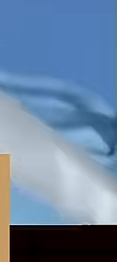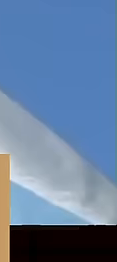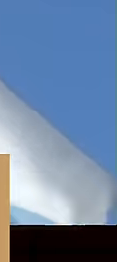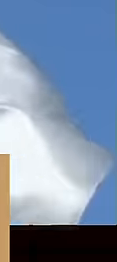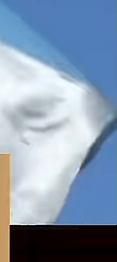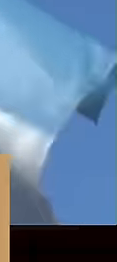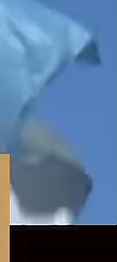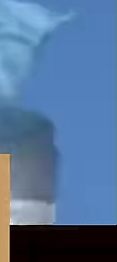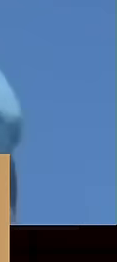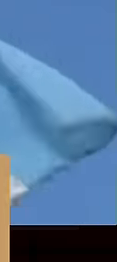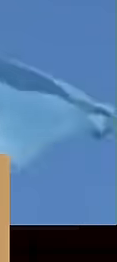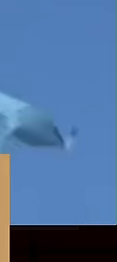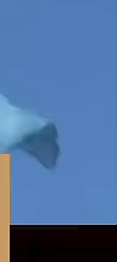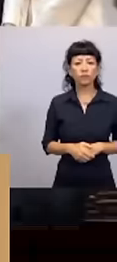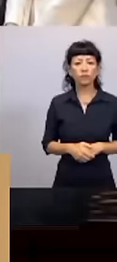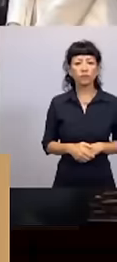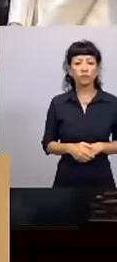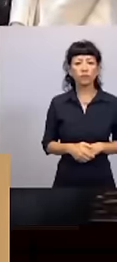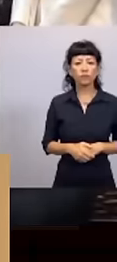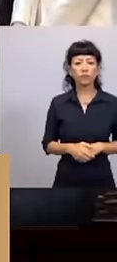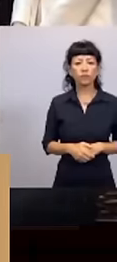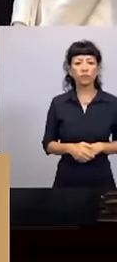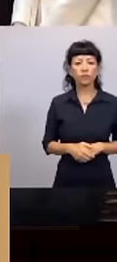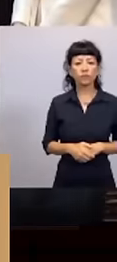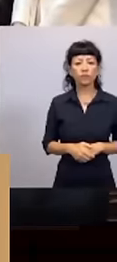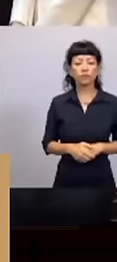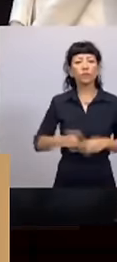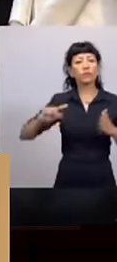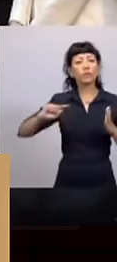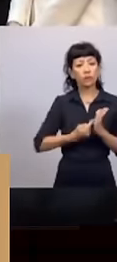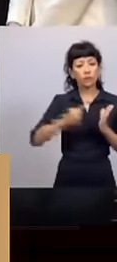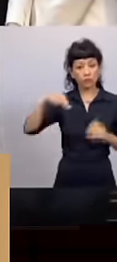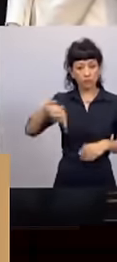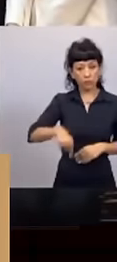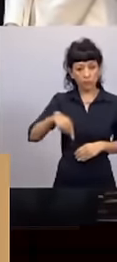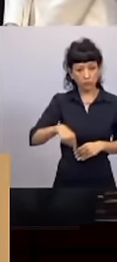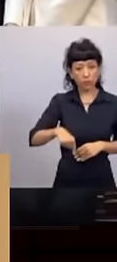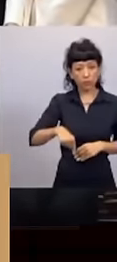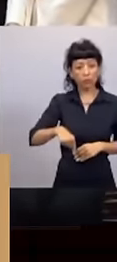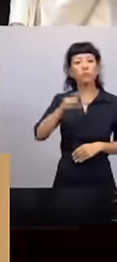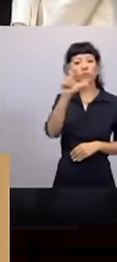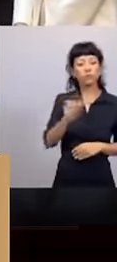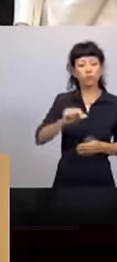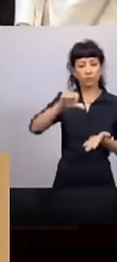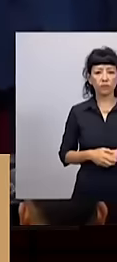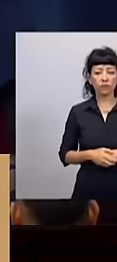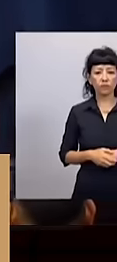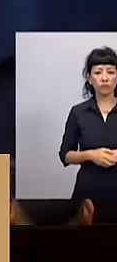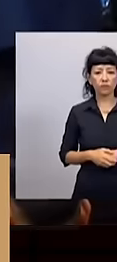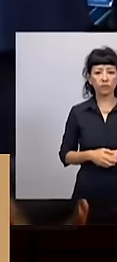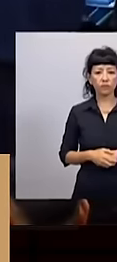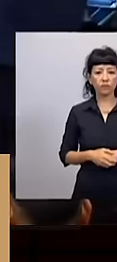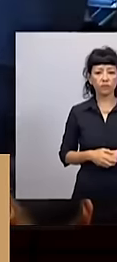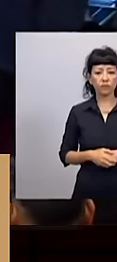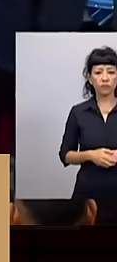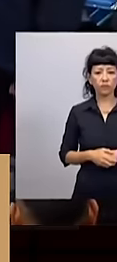con inflación y con impuestos sobre la escasa franja de la sociedad, digamos, muy productiva, ¿no? Y